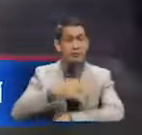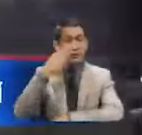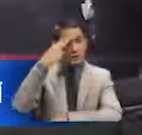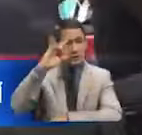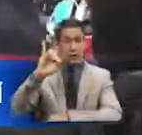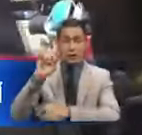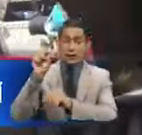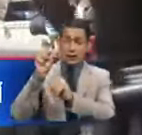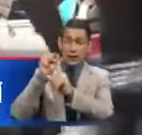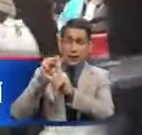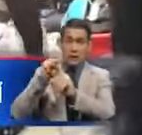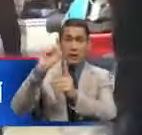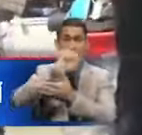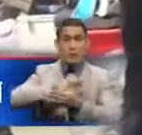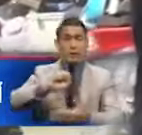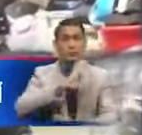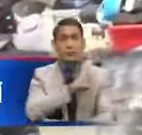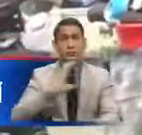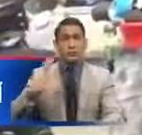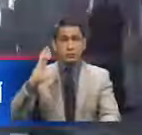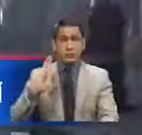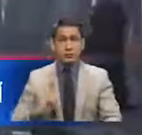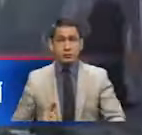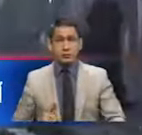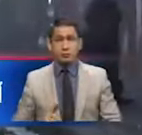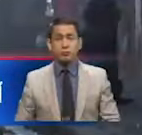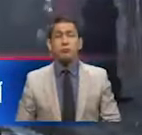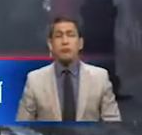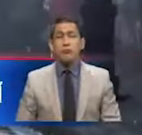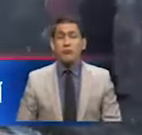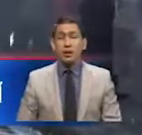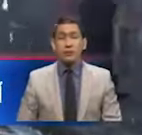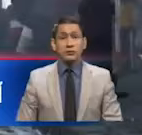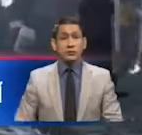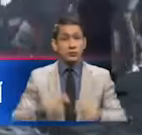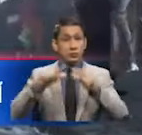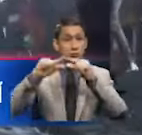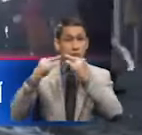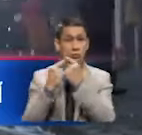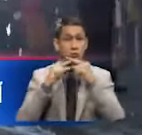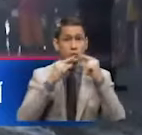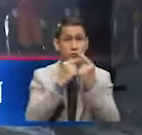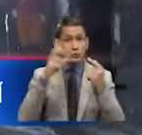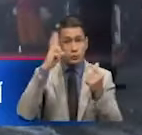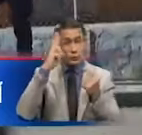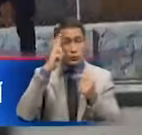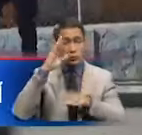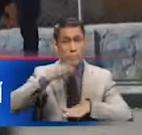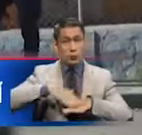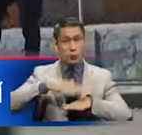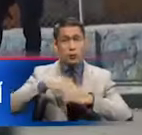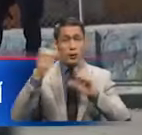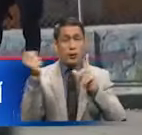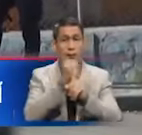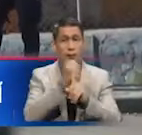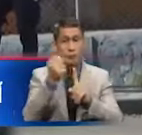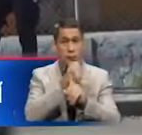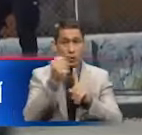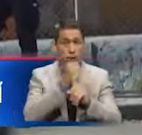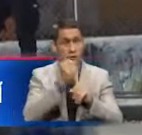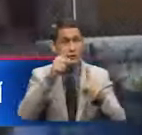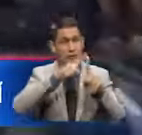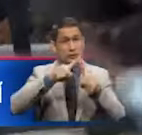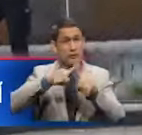la vecina República Dominicana le negara la entrada. Las bandas llevan días atacando lugares estratégicos como el Palacio Presidencial,